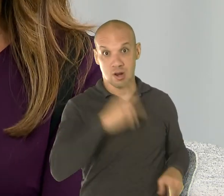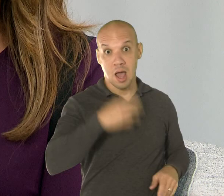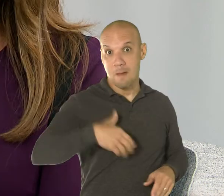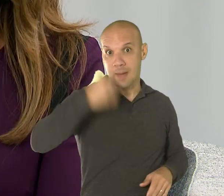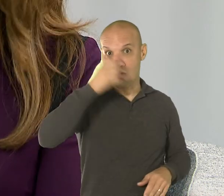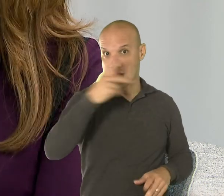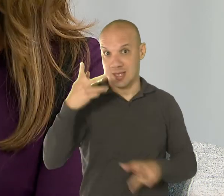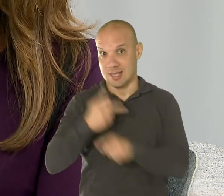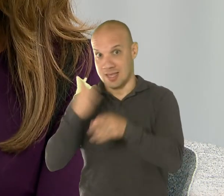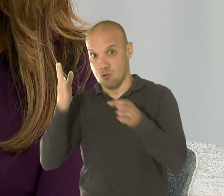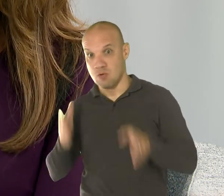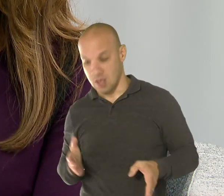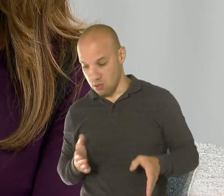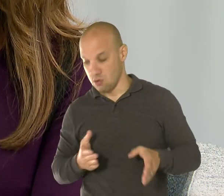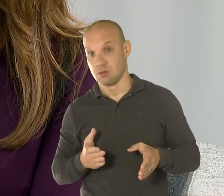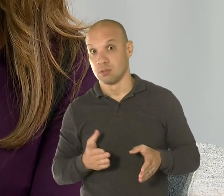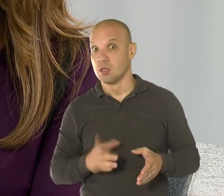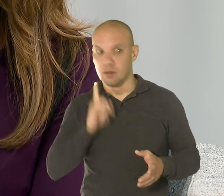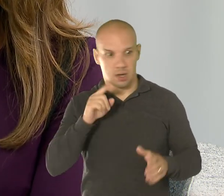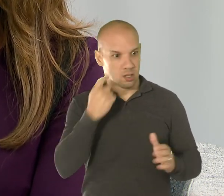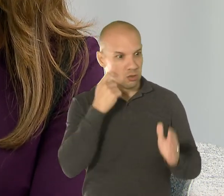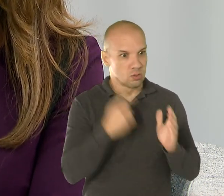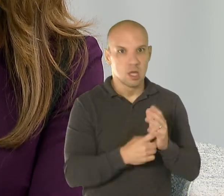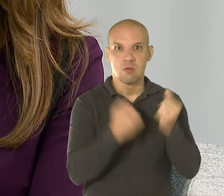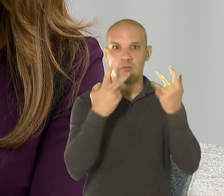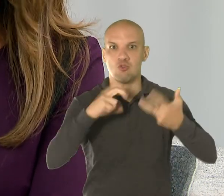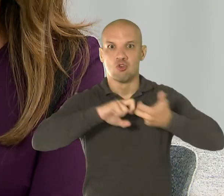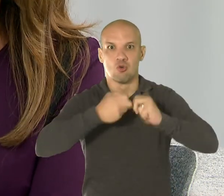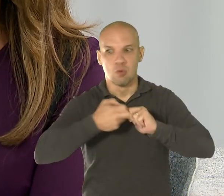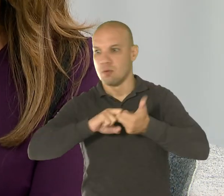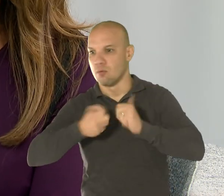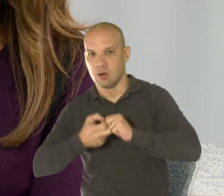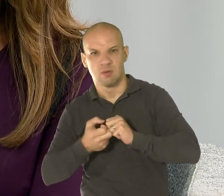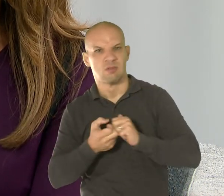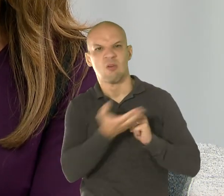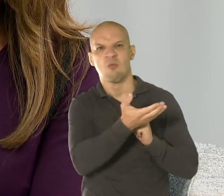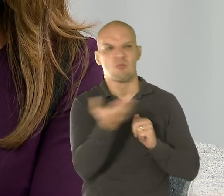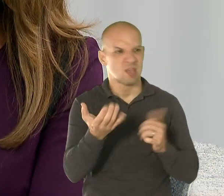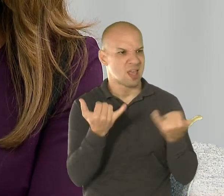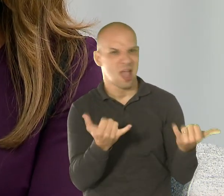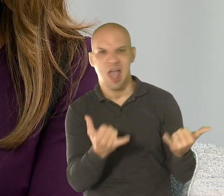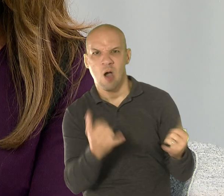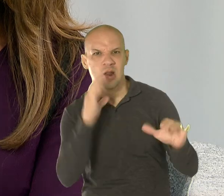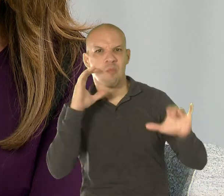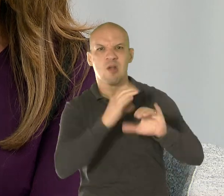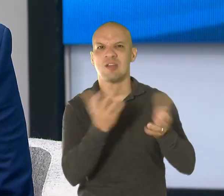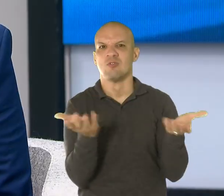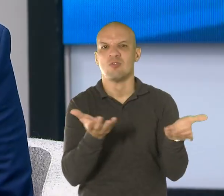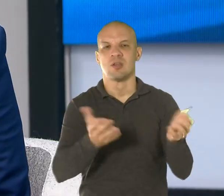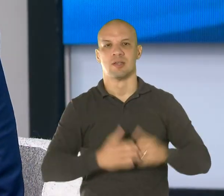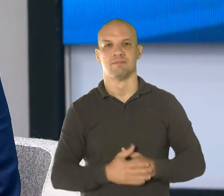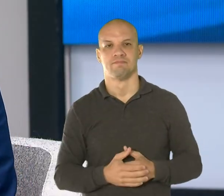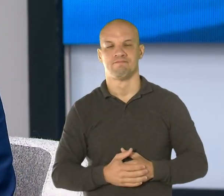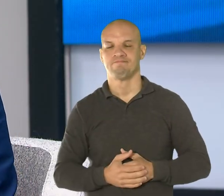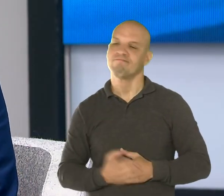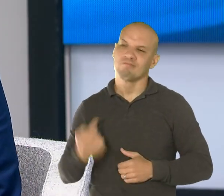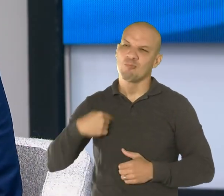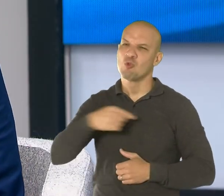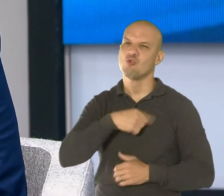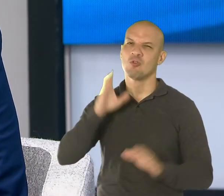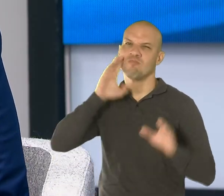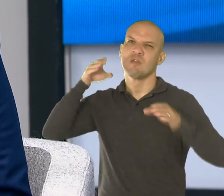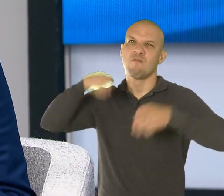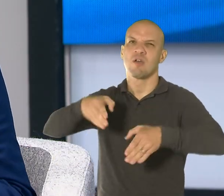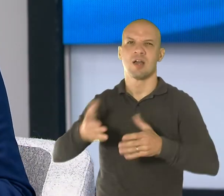y encontraron muchas dificultades. ¿Qué es lo que están buscando en este segundo perfil? ¿Qué estamos mirando